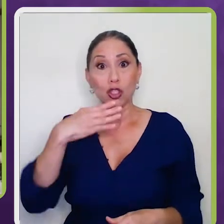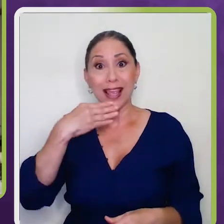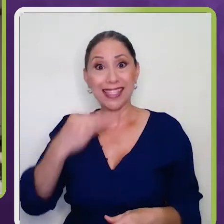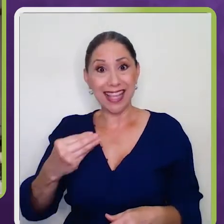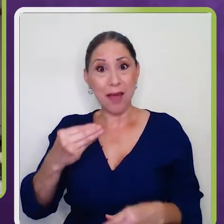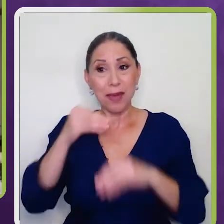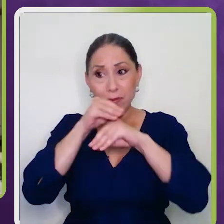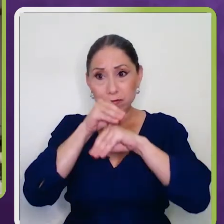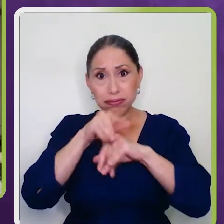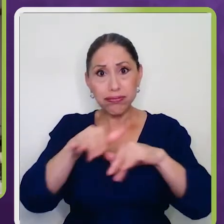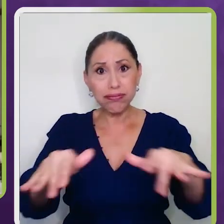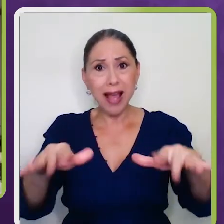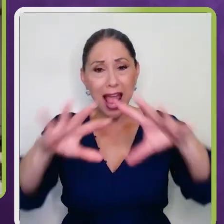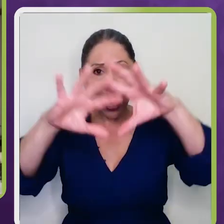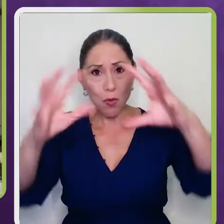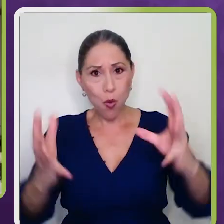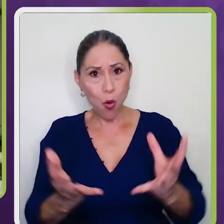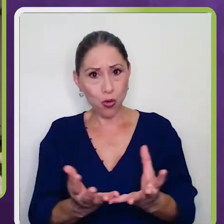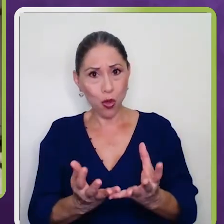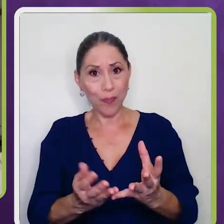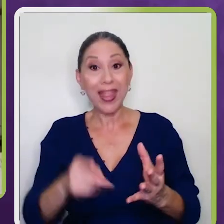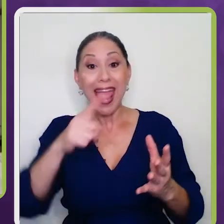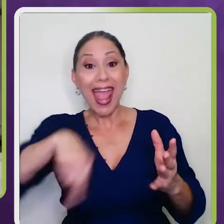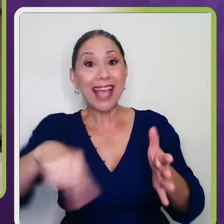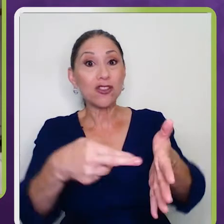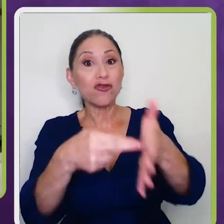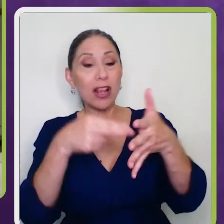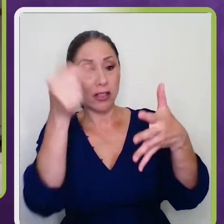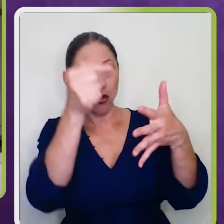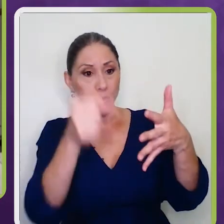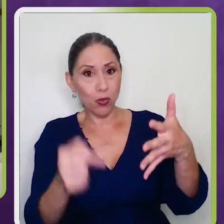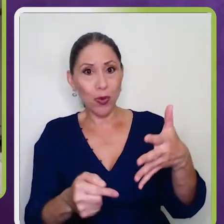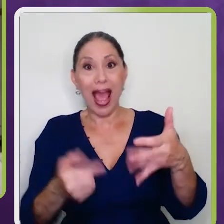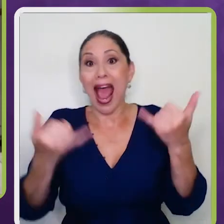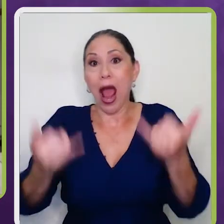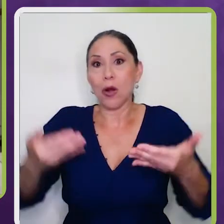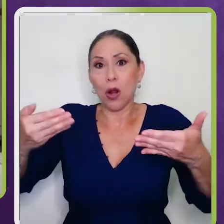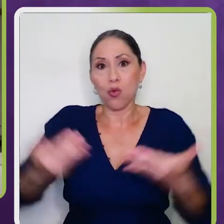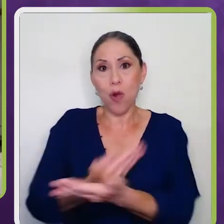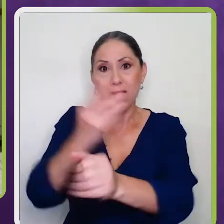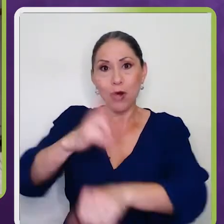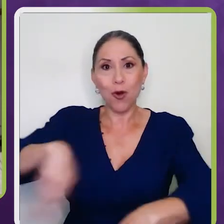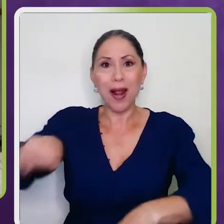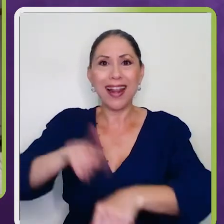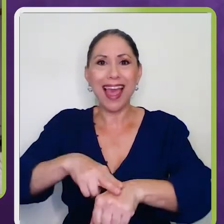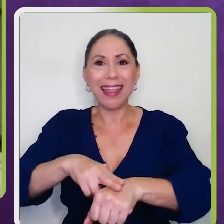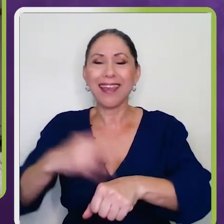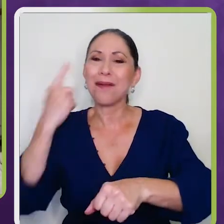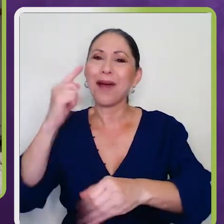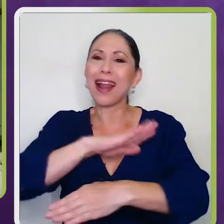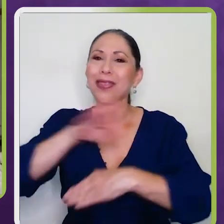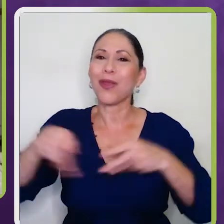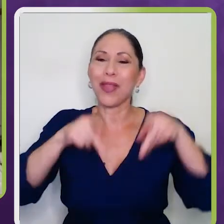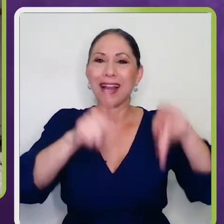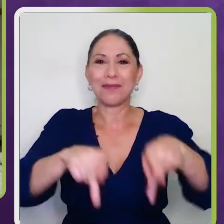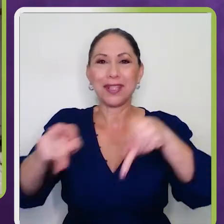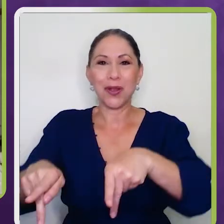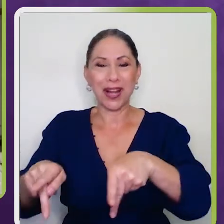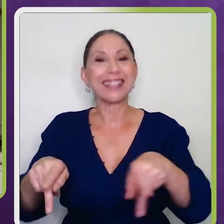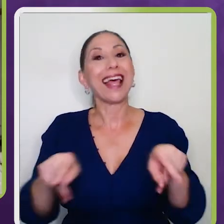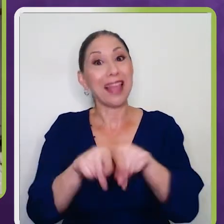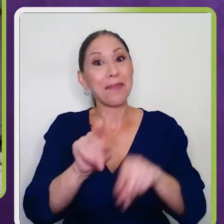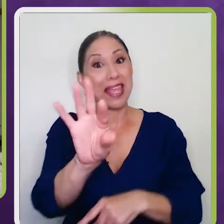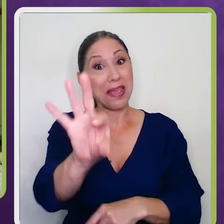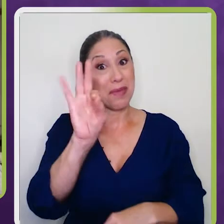Y bueno, la idea es que estos protocolos y esta nueva normalidad sea también para todas las personas. Entonces los invito también